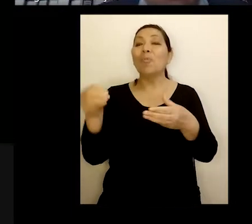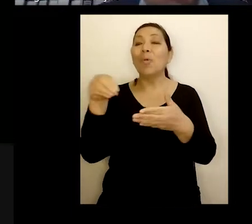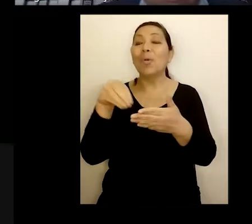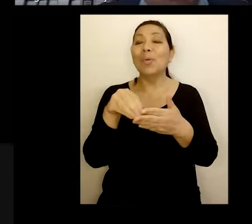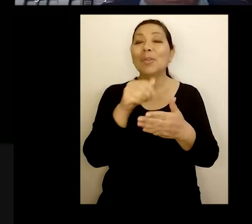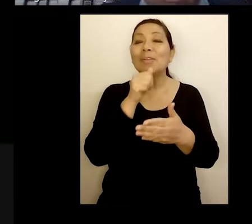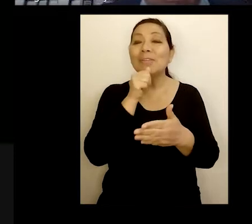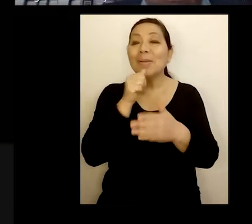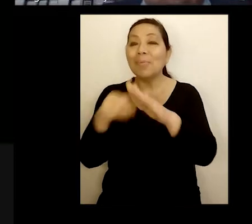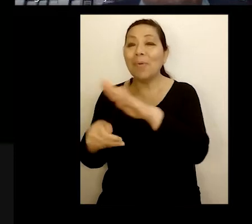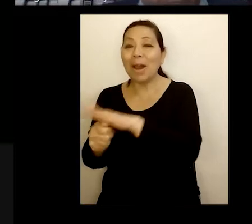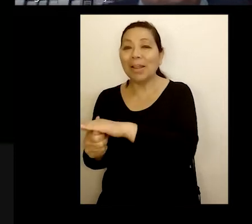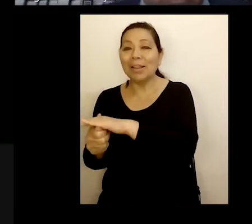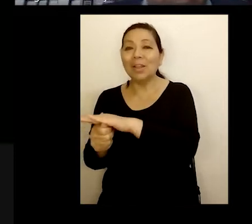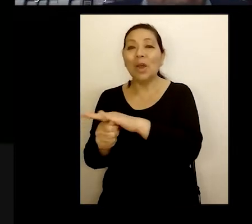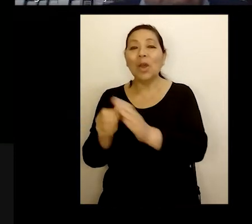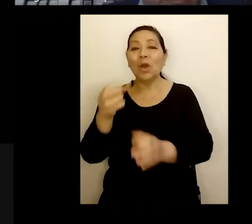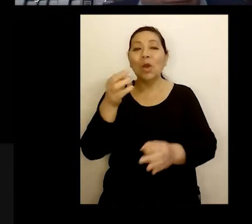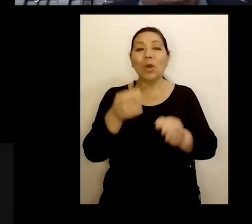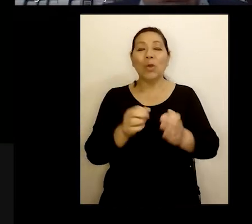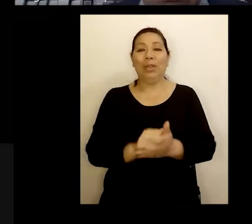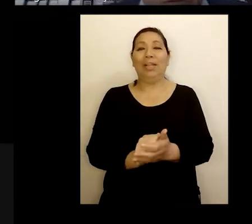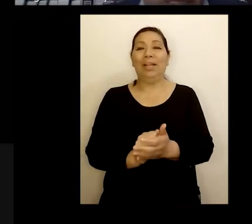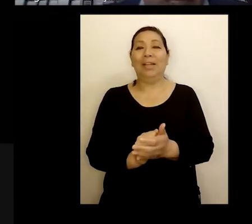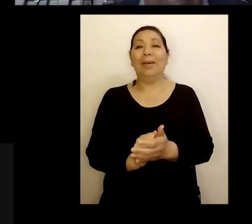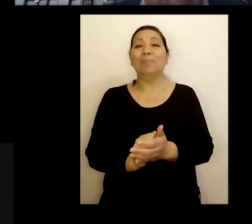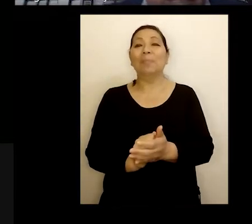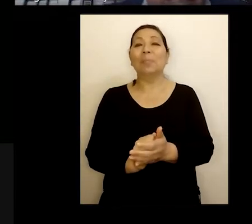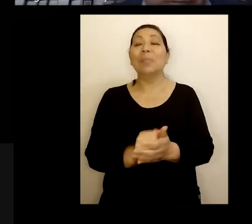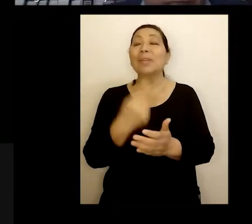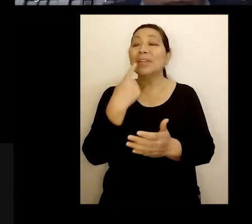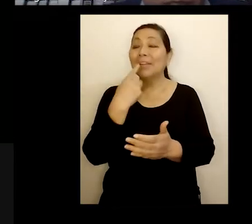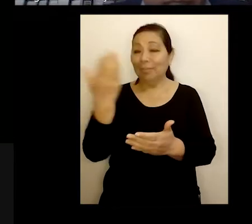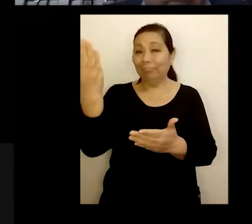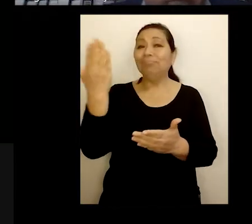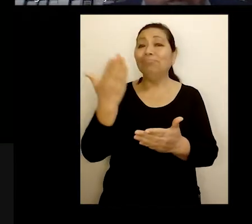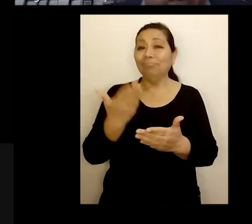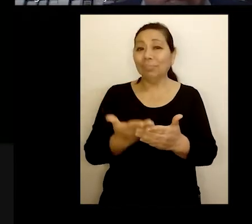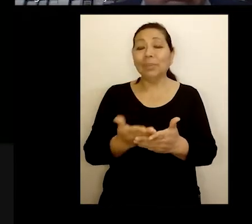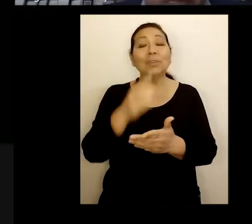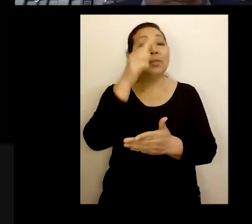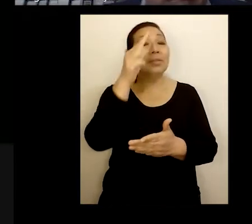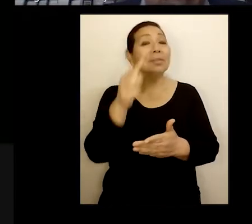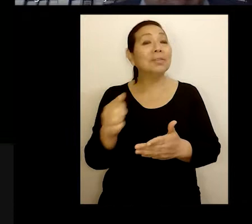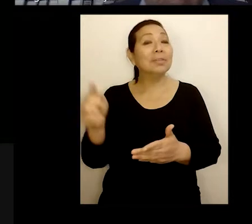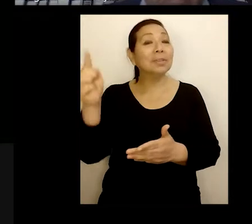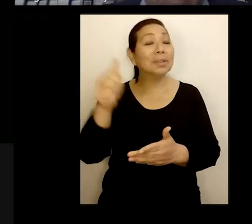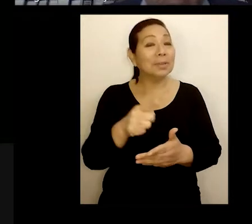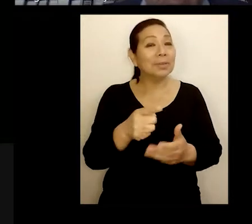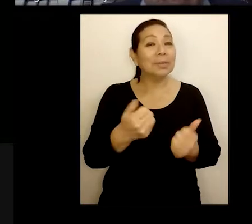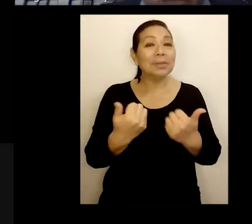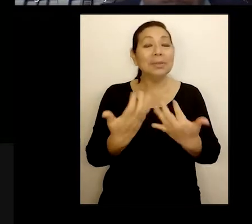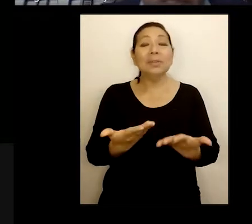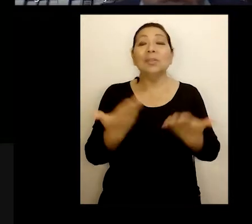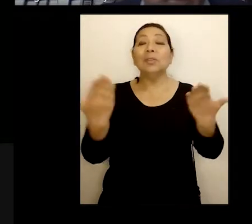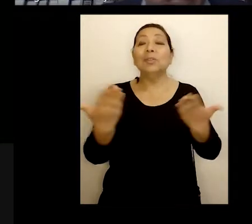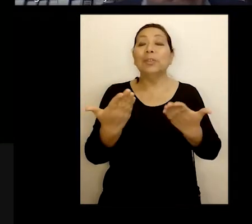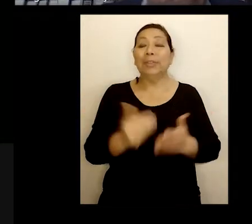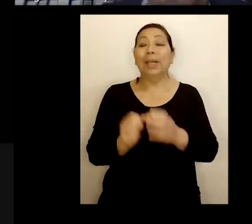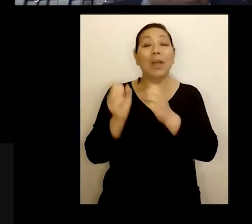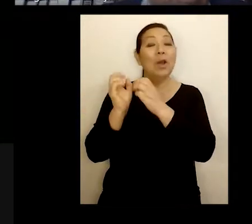cuaderno reservado donde fue condenada que recurrida en nulidad esta sentencia,